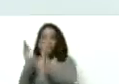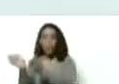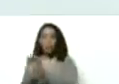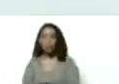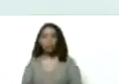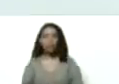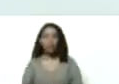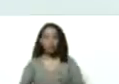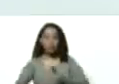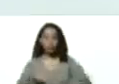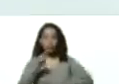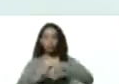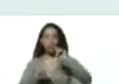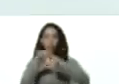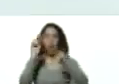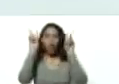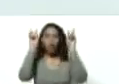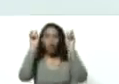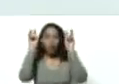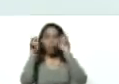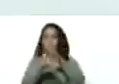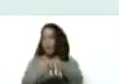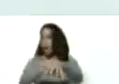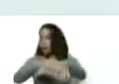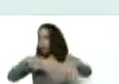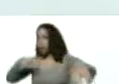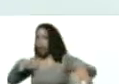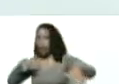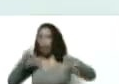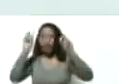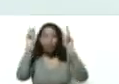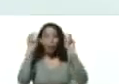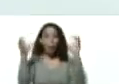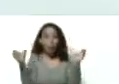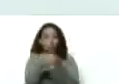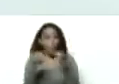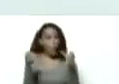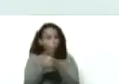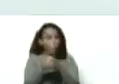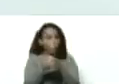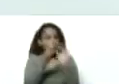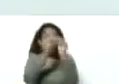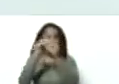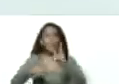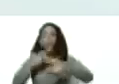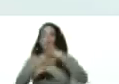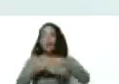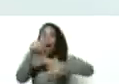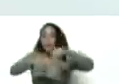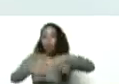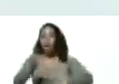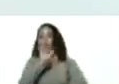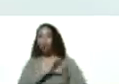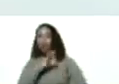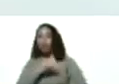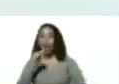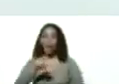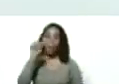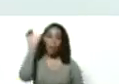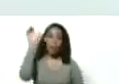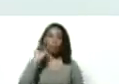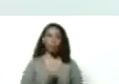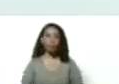la construcción de una nueva mayoría, una nueva maquinaria, política, electoral, social en el país